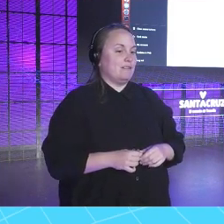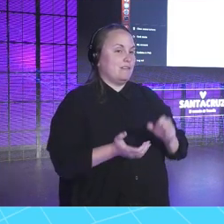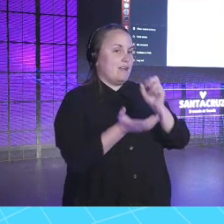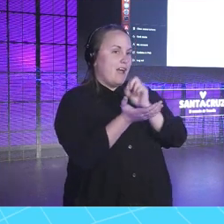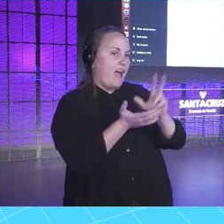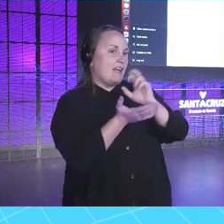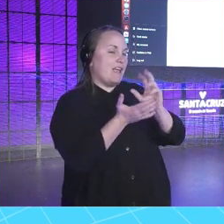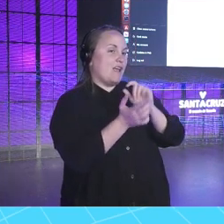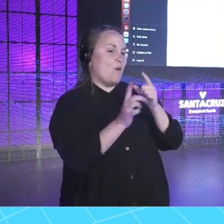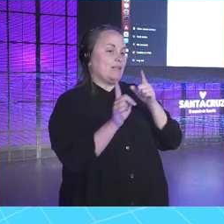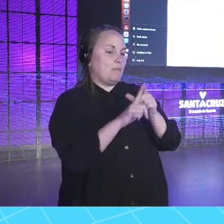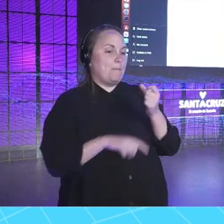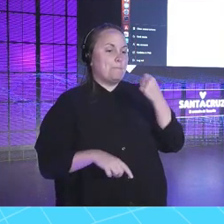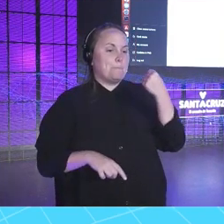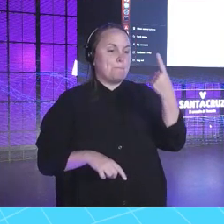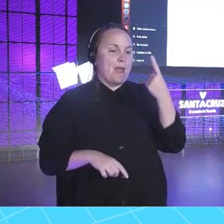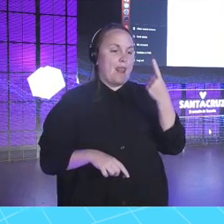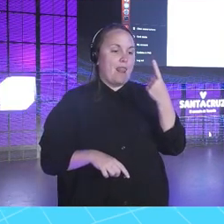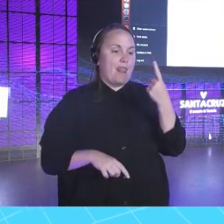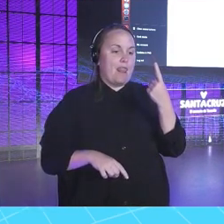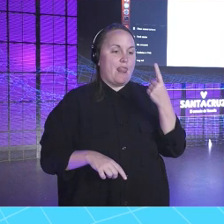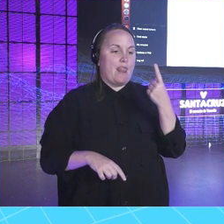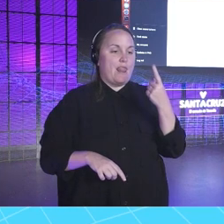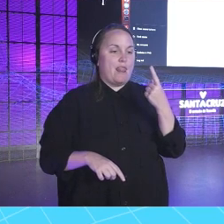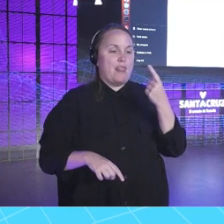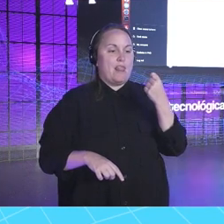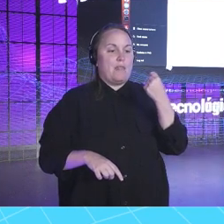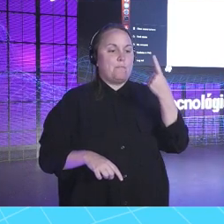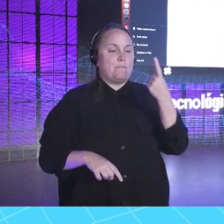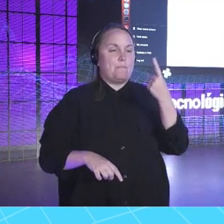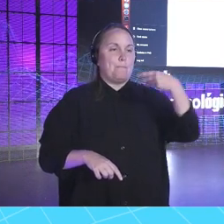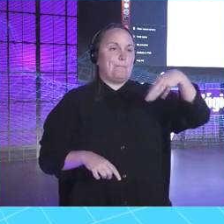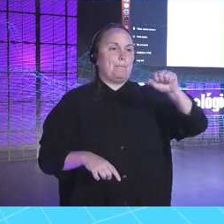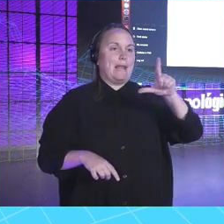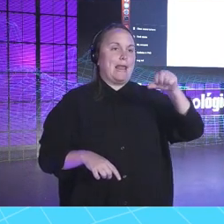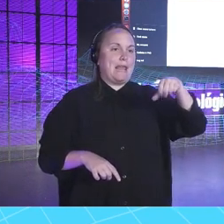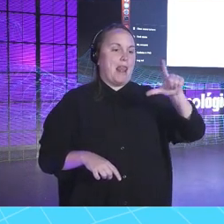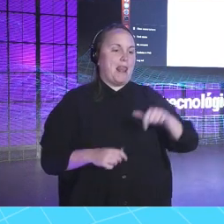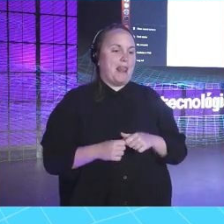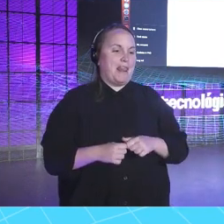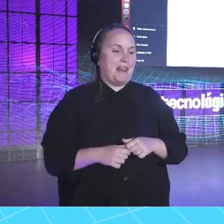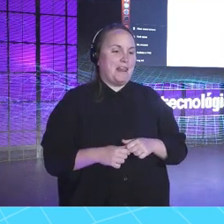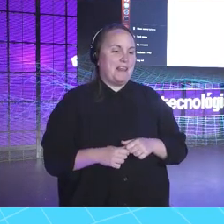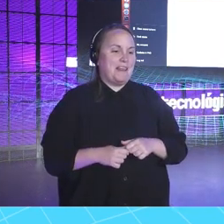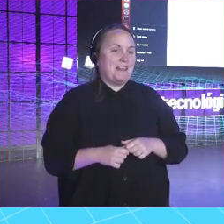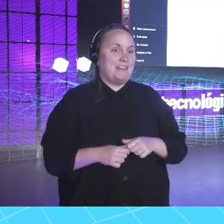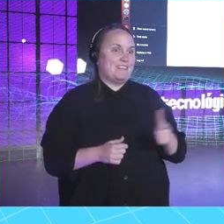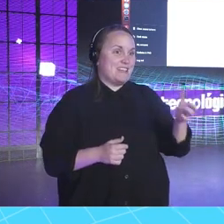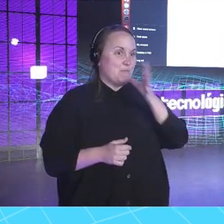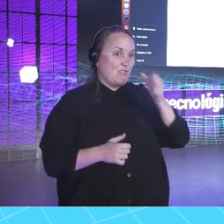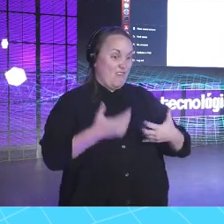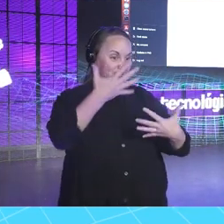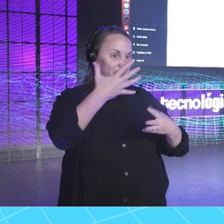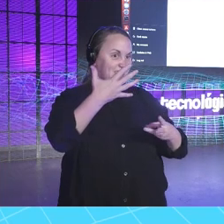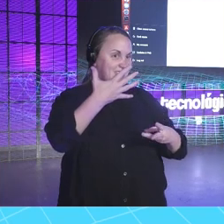que es que si la 8 vale vale es que tú dirás explorando las dos salvajes es un